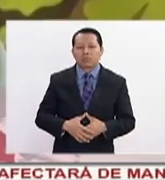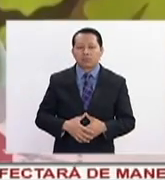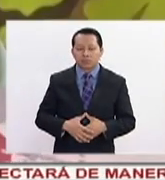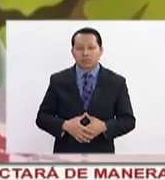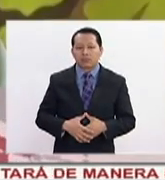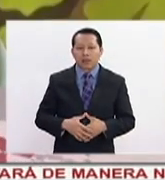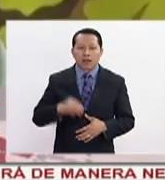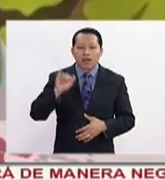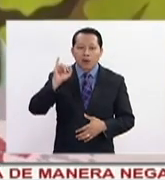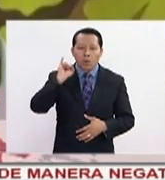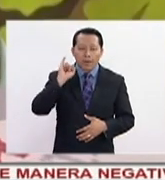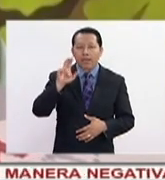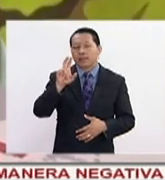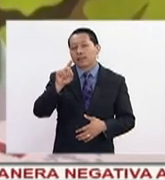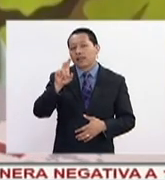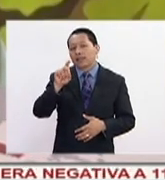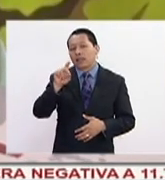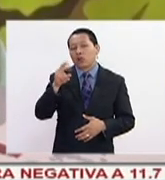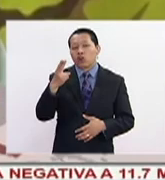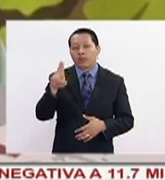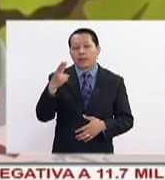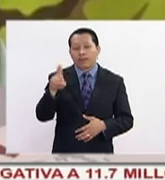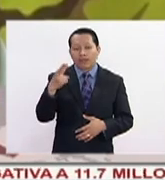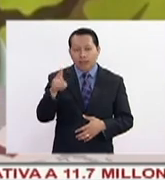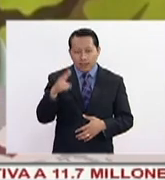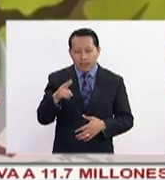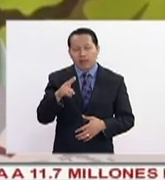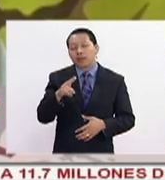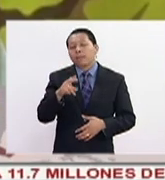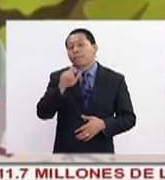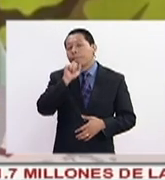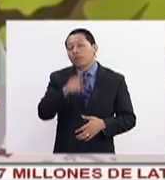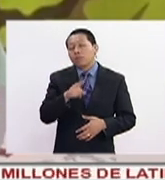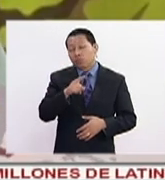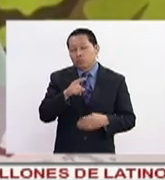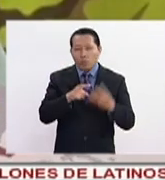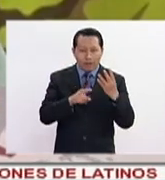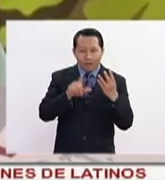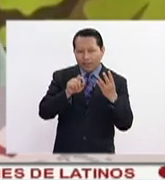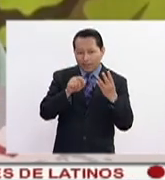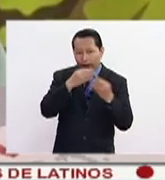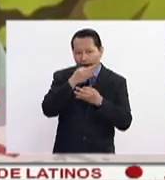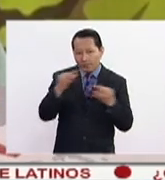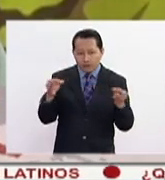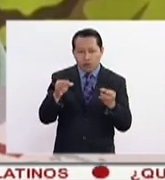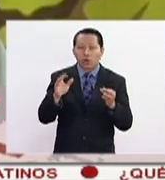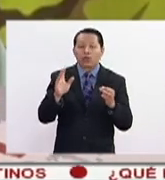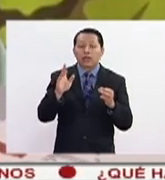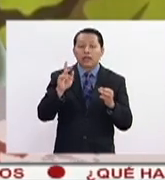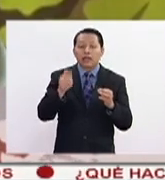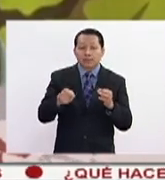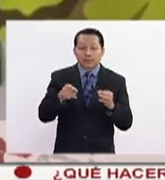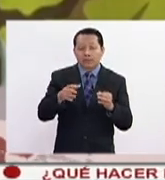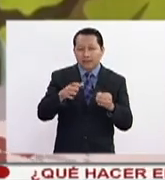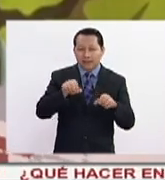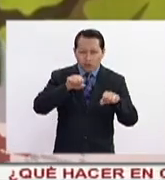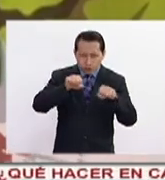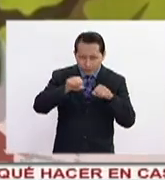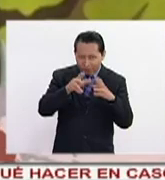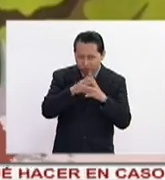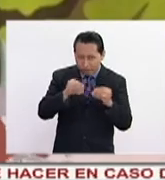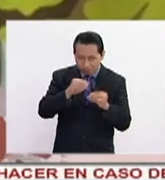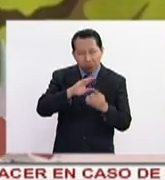Hoy jueves 30 de noviembre, a 16:20 horas, declaró finalizado el caso SAR del submarino San Juan.